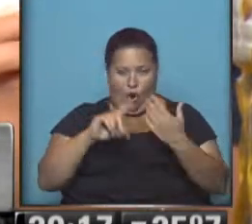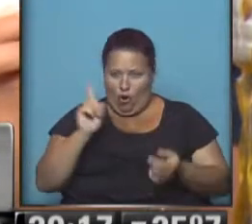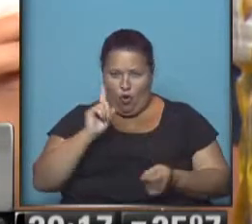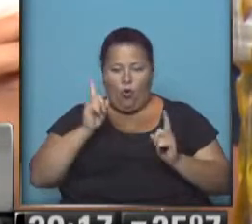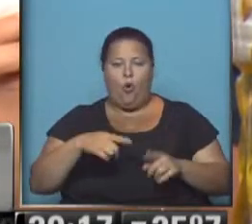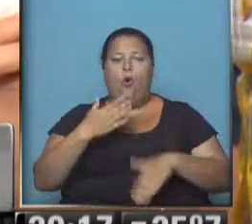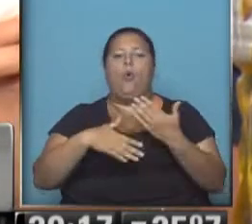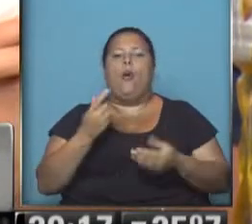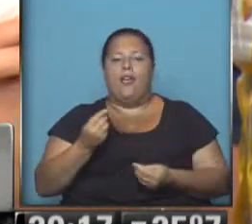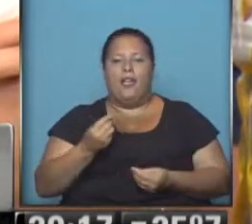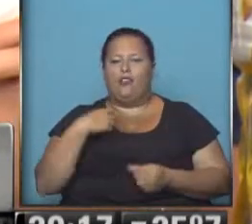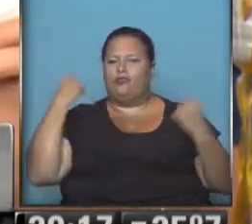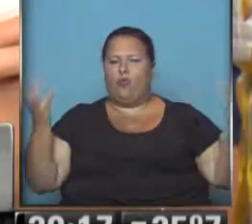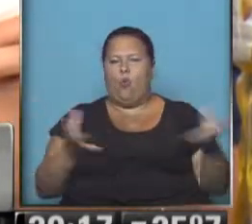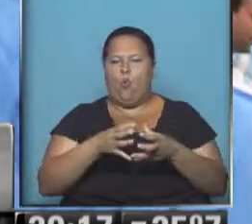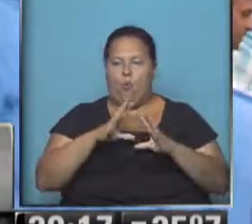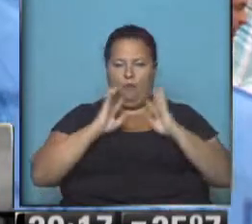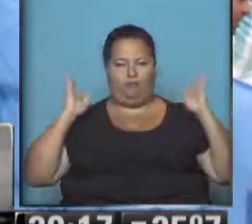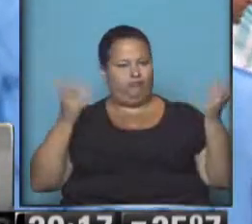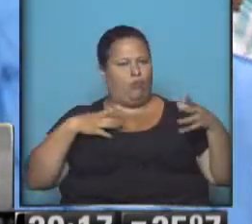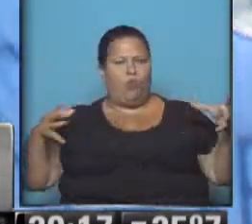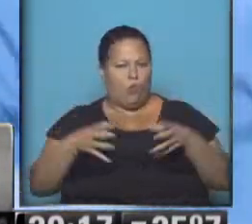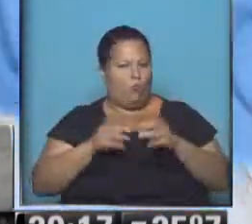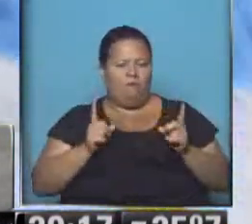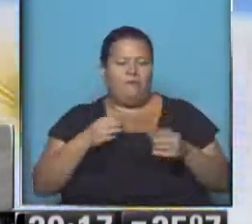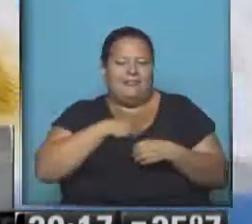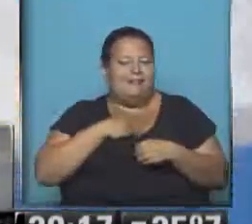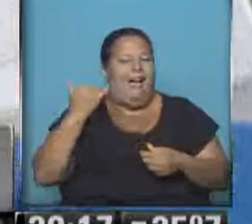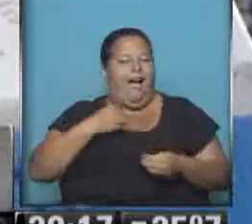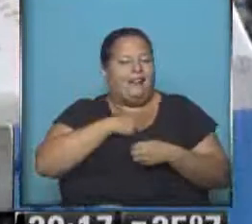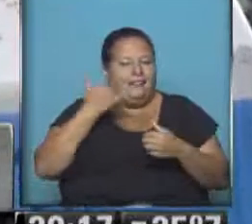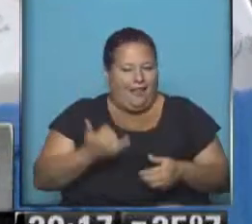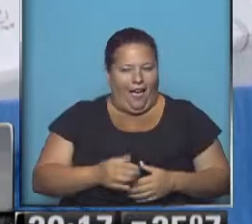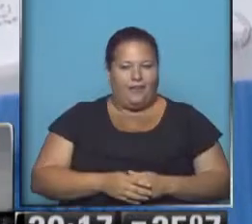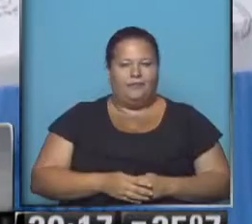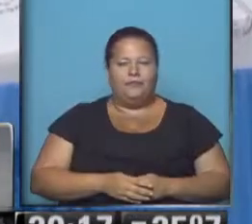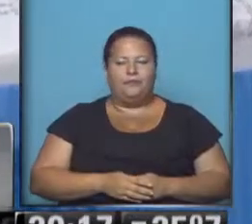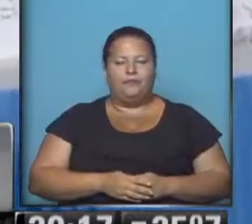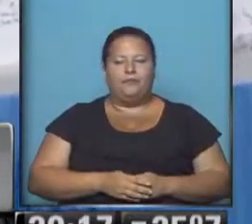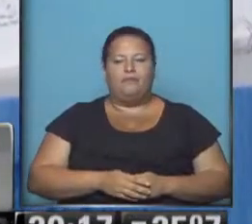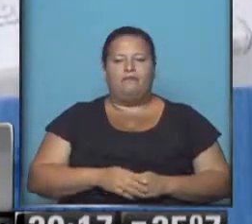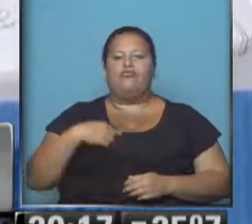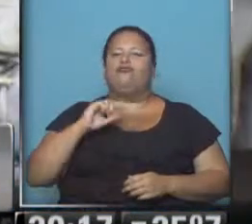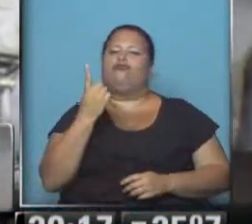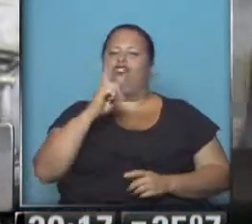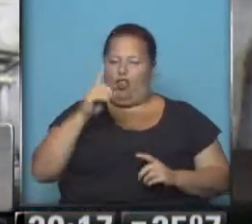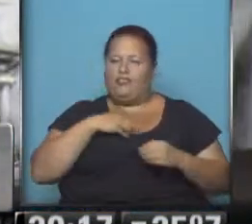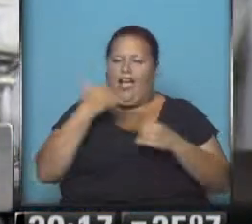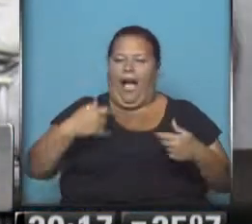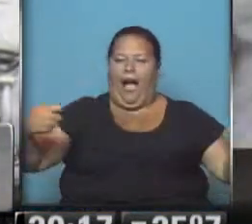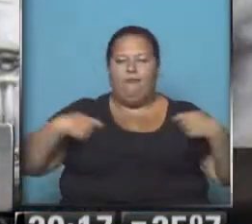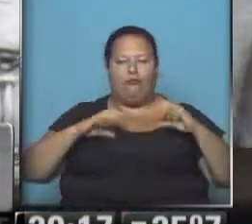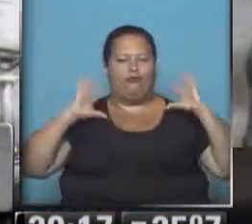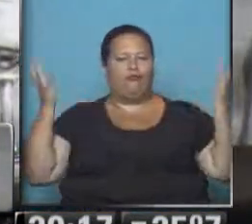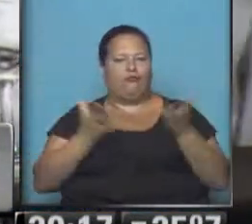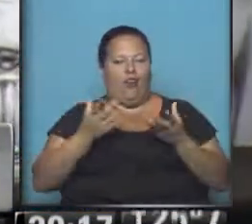Sino jugó todo este grupo que está acá, y eso lo sentí, ¿no? Sentí que no estaba solamente yo, sino que todo el